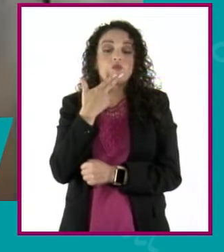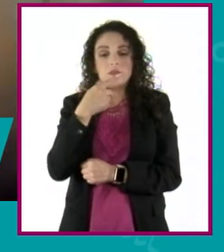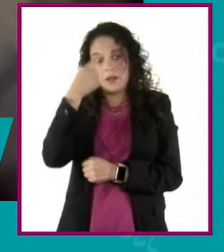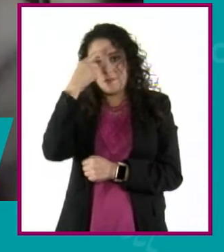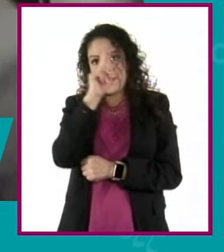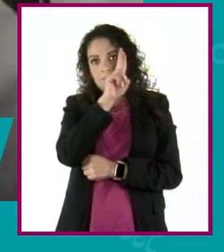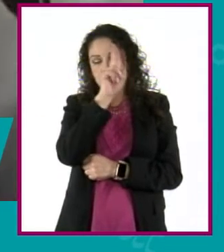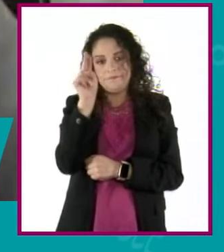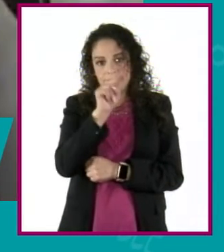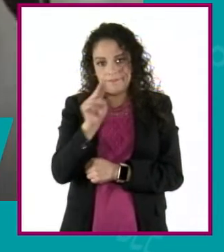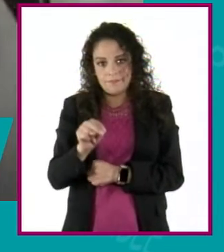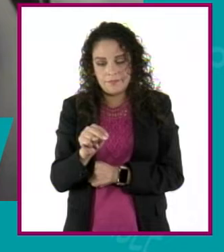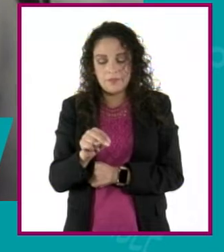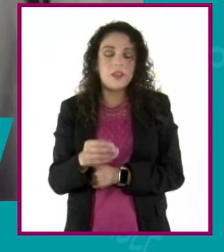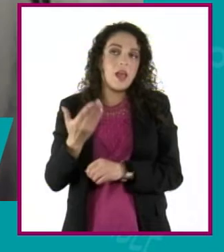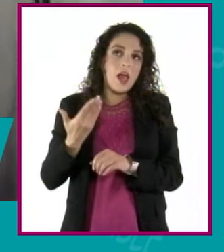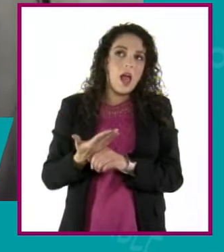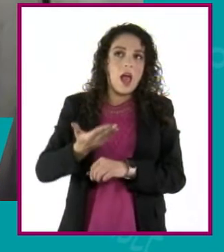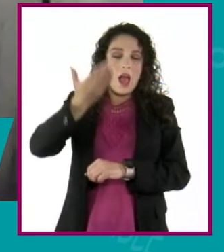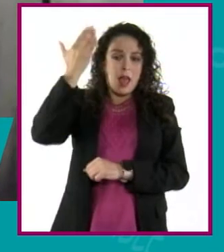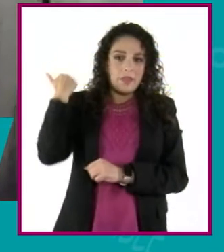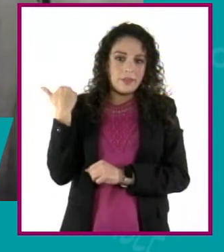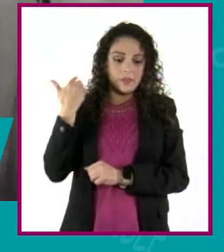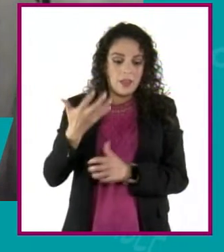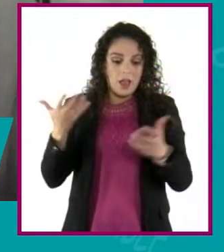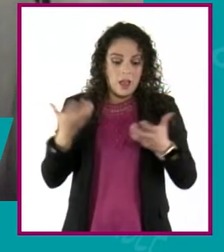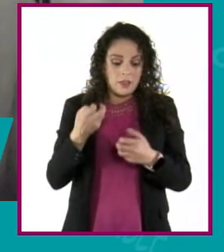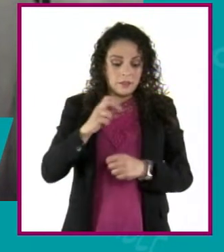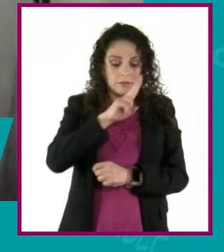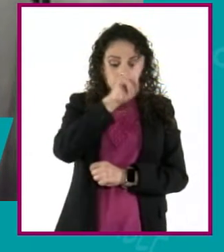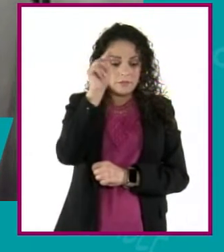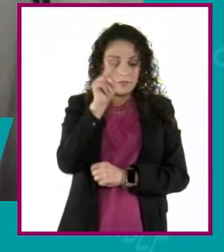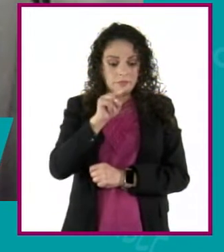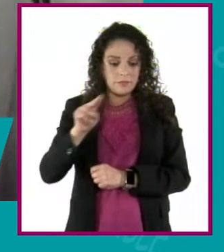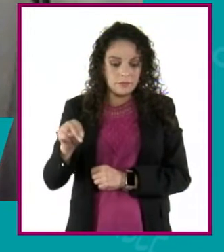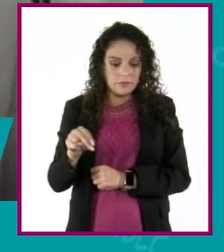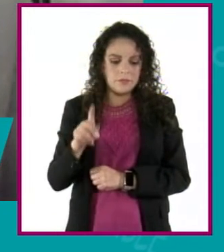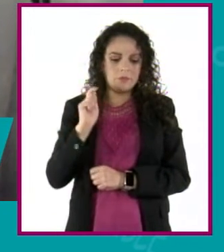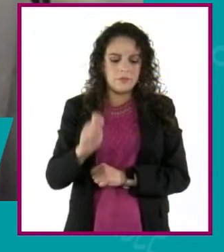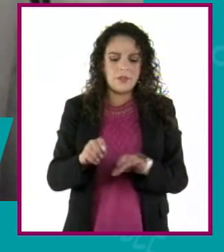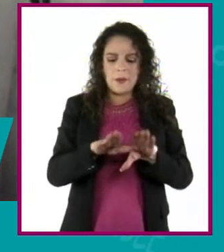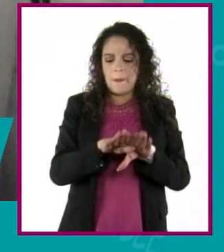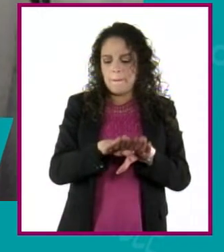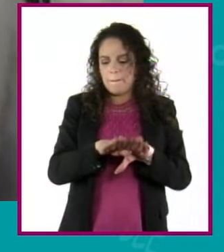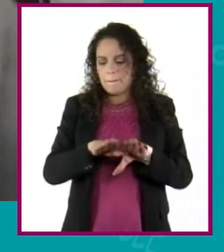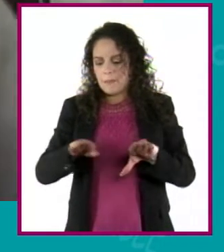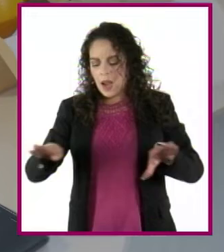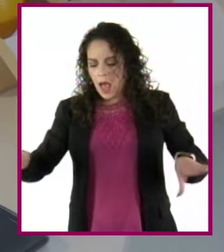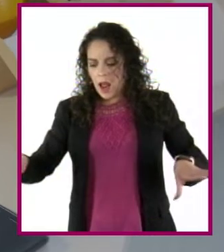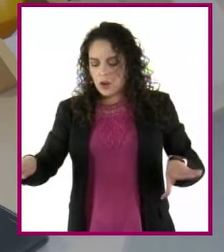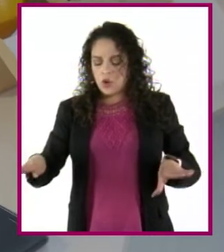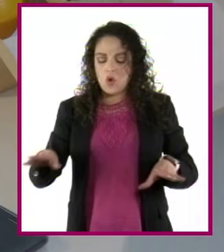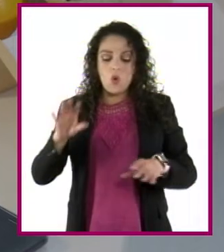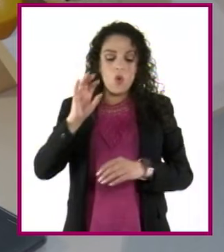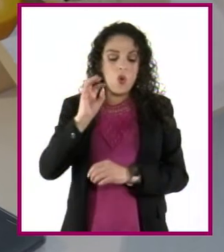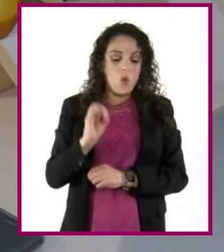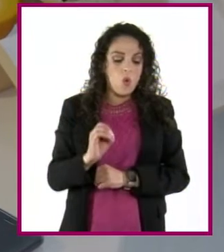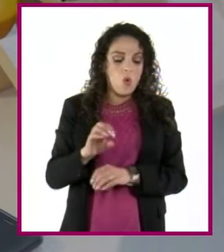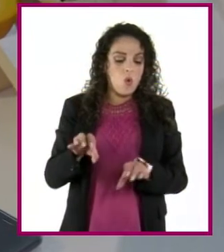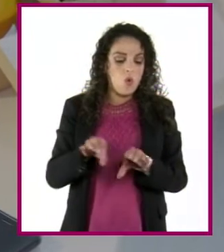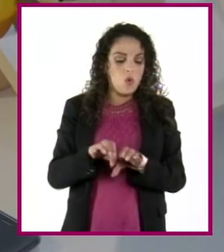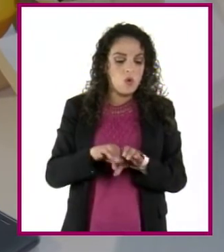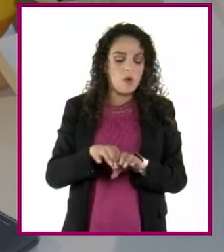Digamos, cuando se hacía en los 70 unos planos o una